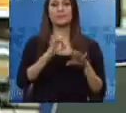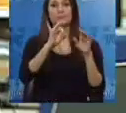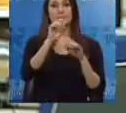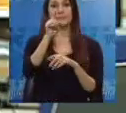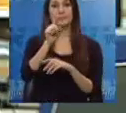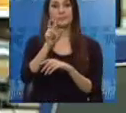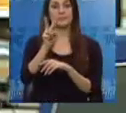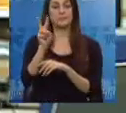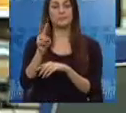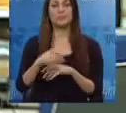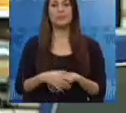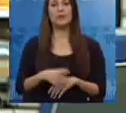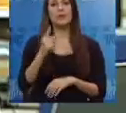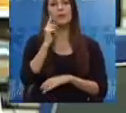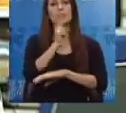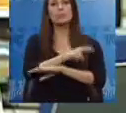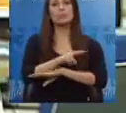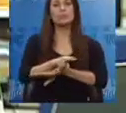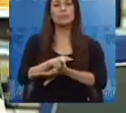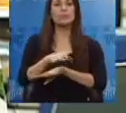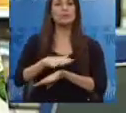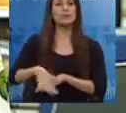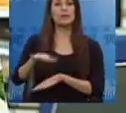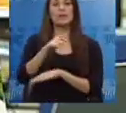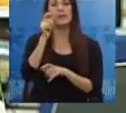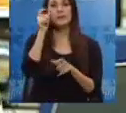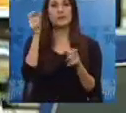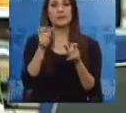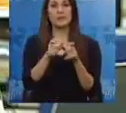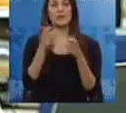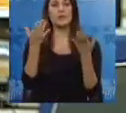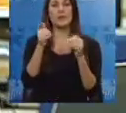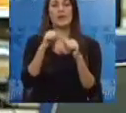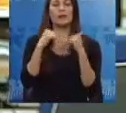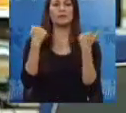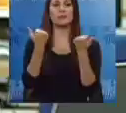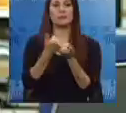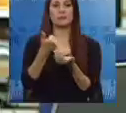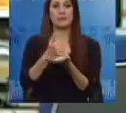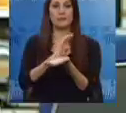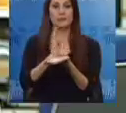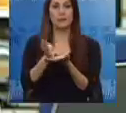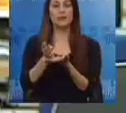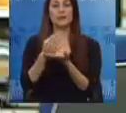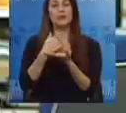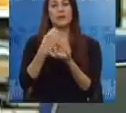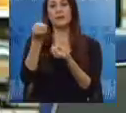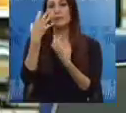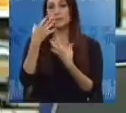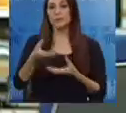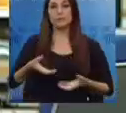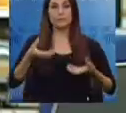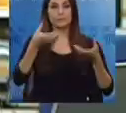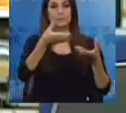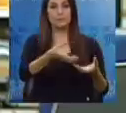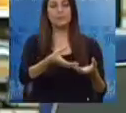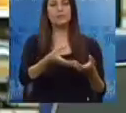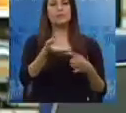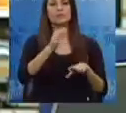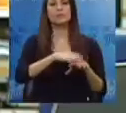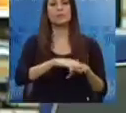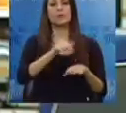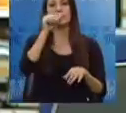Varias autoridades de control comparecerán en la Comisión de Fiscalización de la Asamblea. Los funcionarios entregarán información relacionada con los